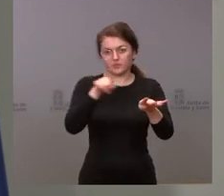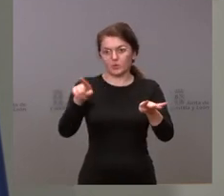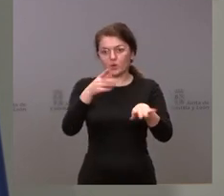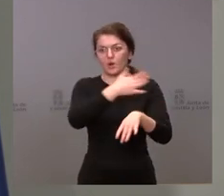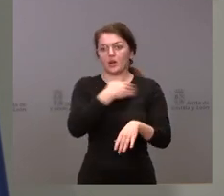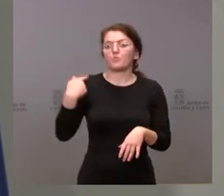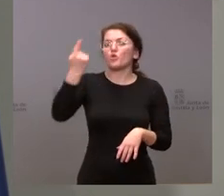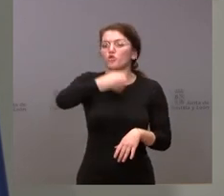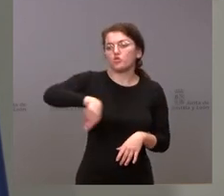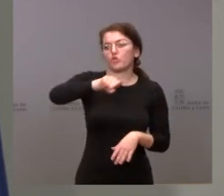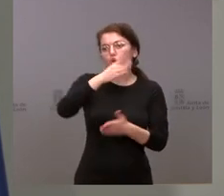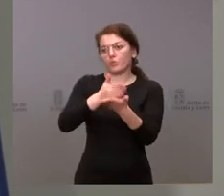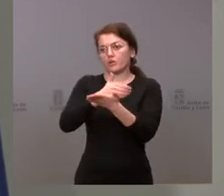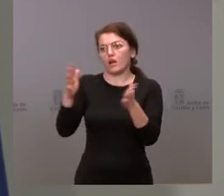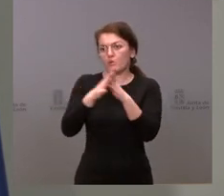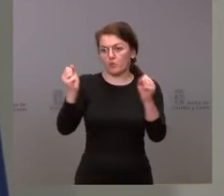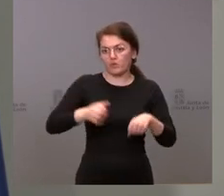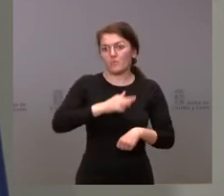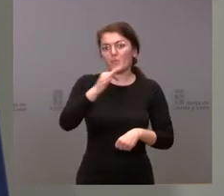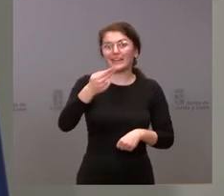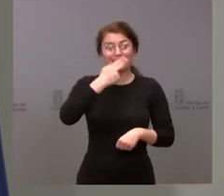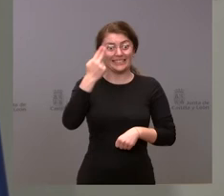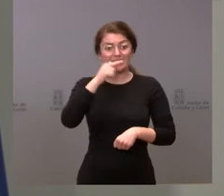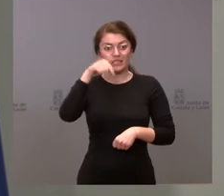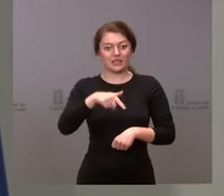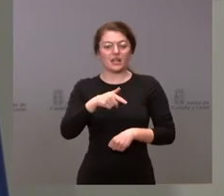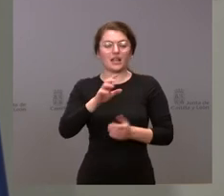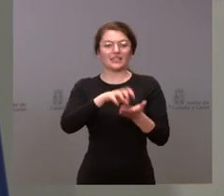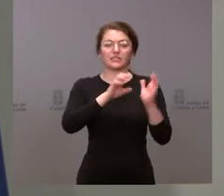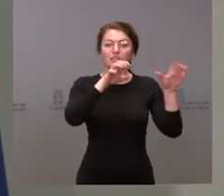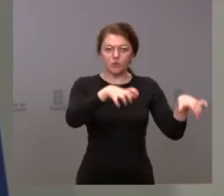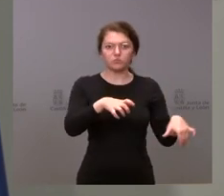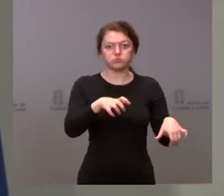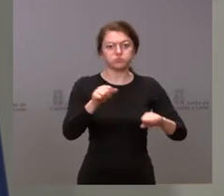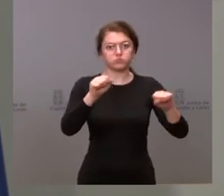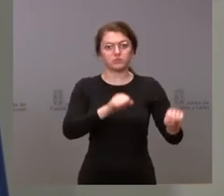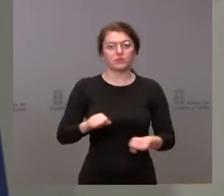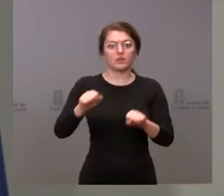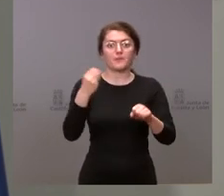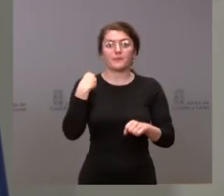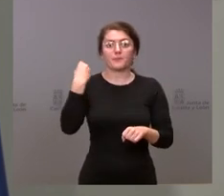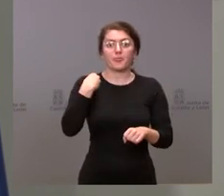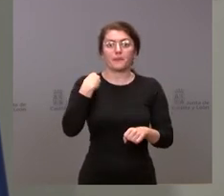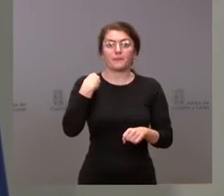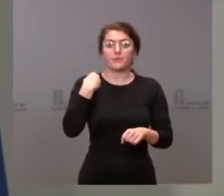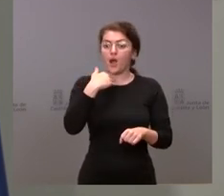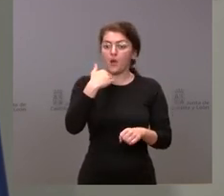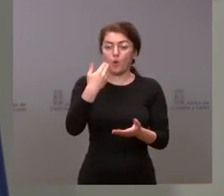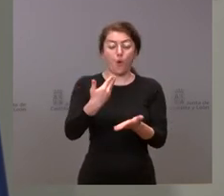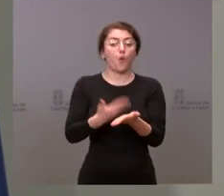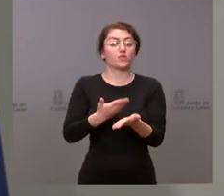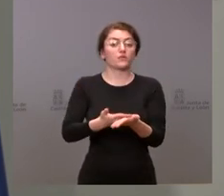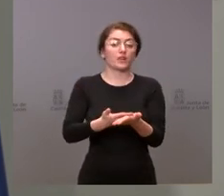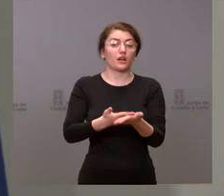de castilla y león' la exigencia de que aquello que justifica la financiación para castilla y león' de nuestros servicios públicos nuestras